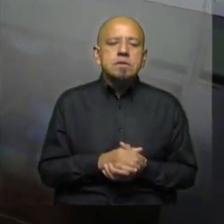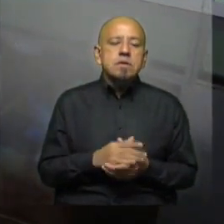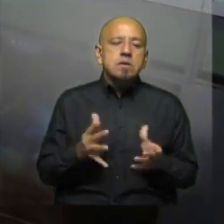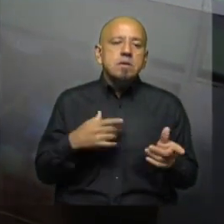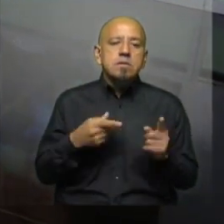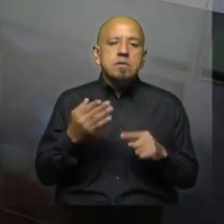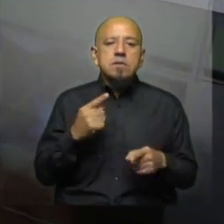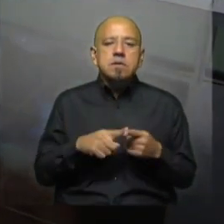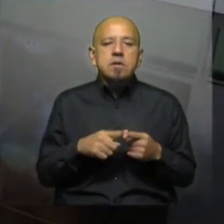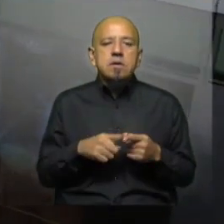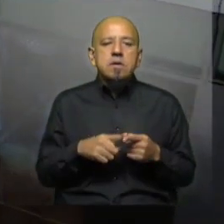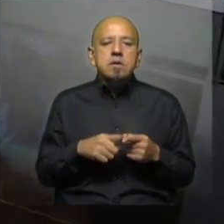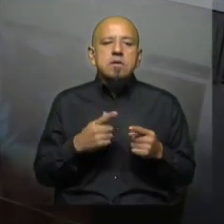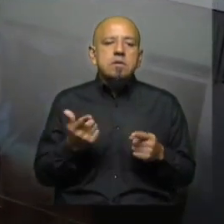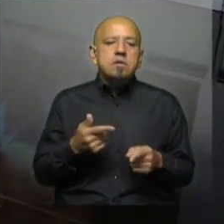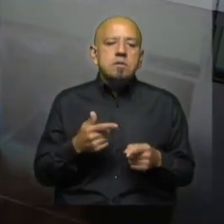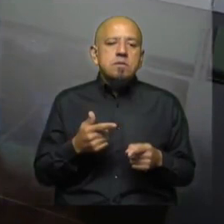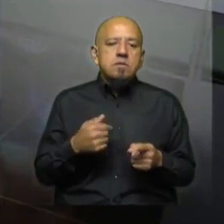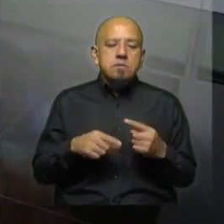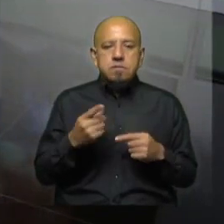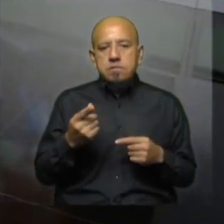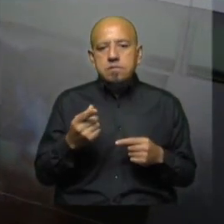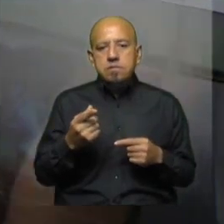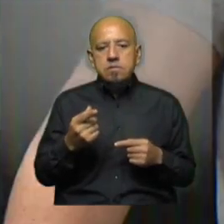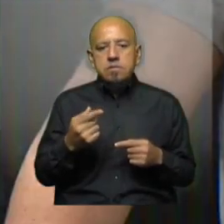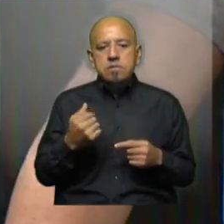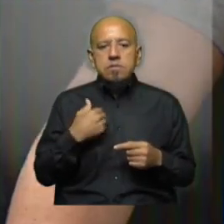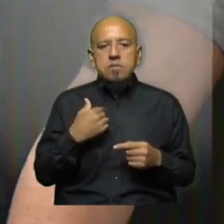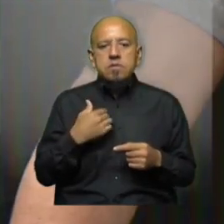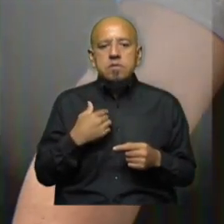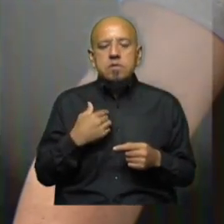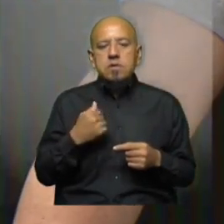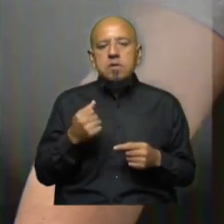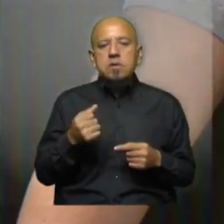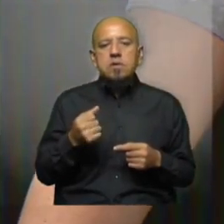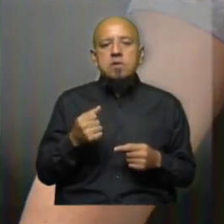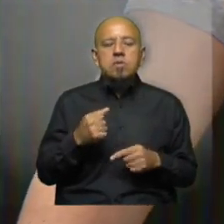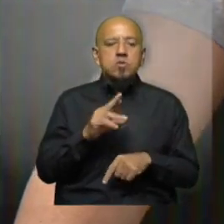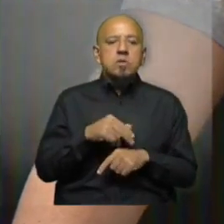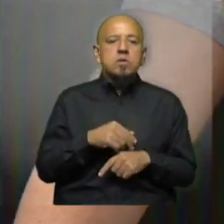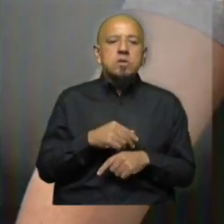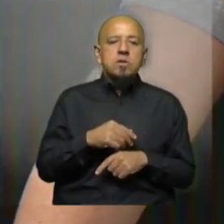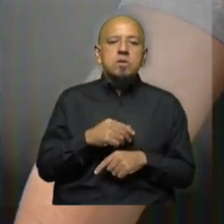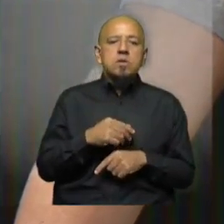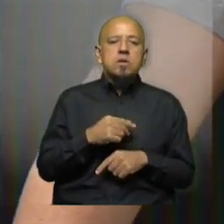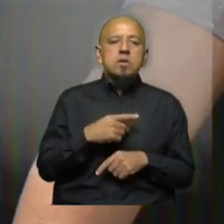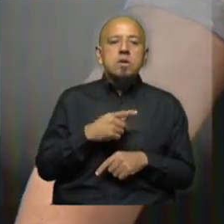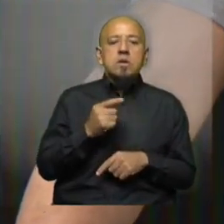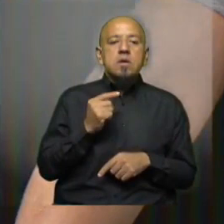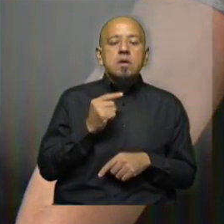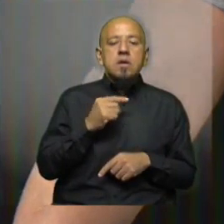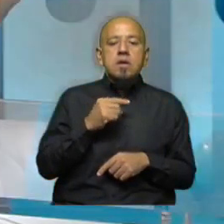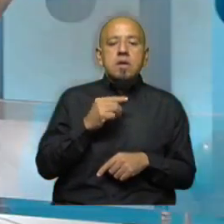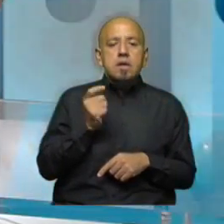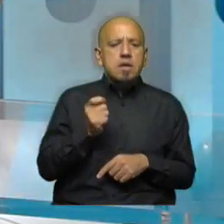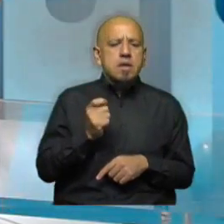Pero aparte, esa la hemos usado, la usamos para nosotros mismos, o sea, los niños. Mira de quién te burlaste, lo hemos dicho todo. Y es excelente